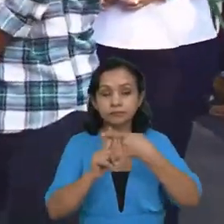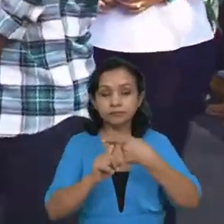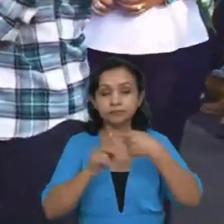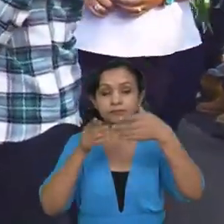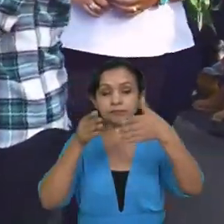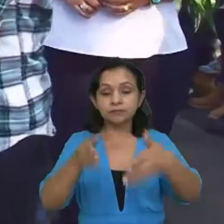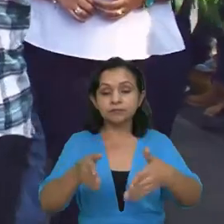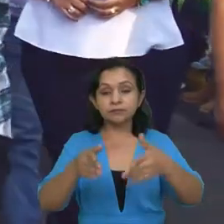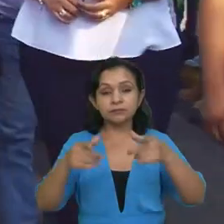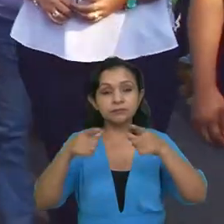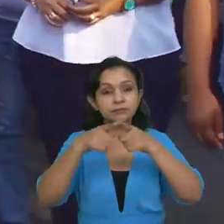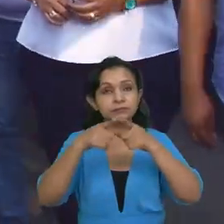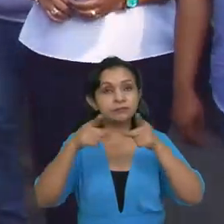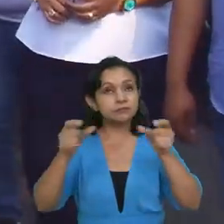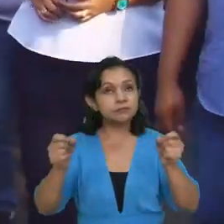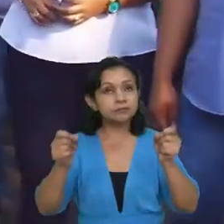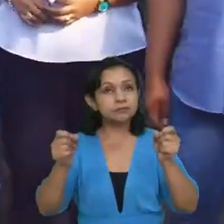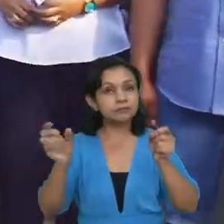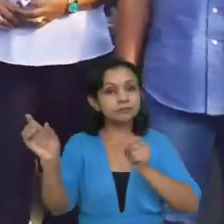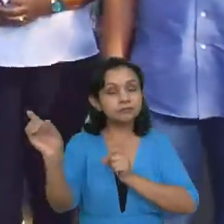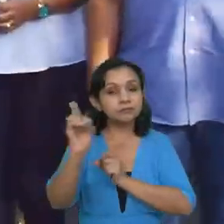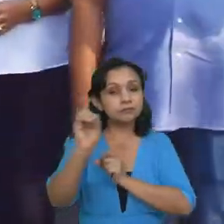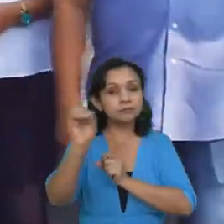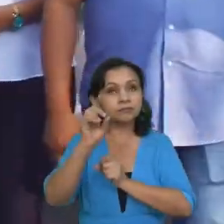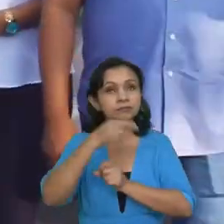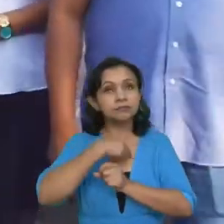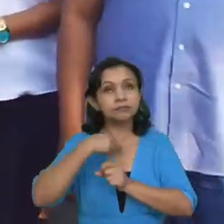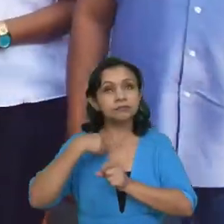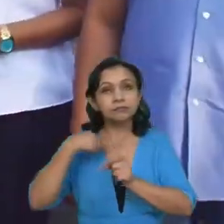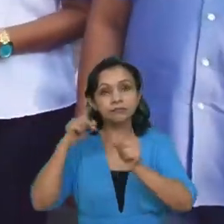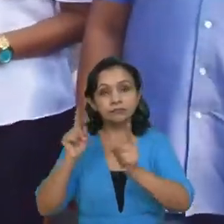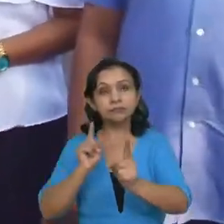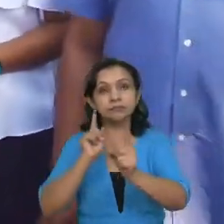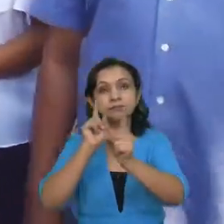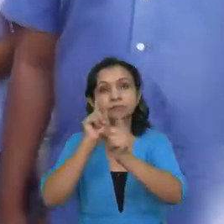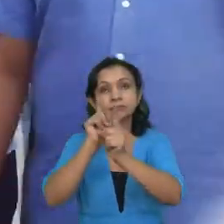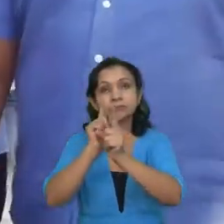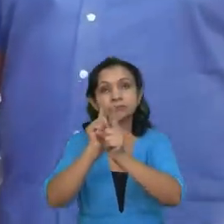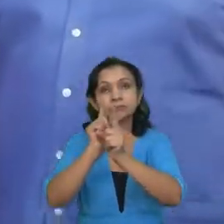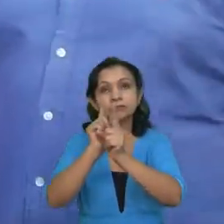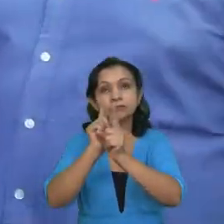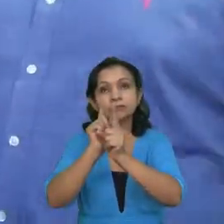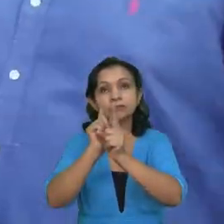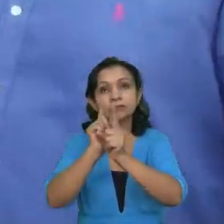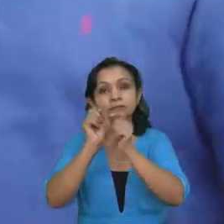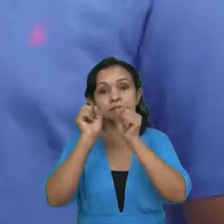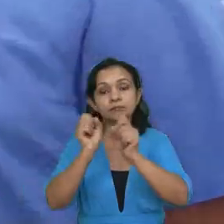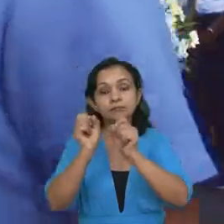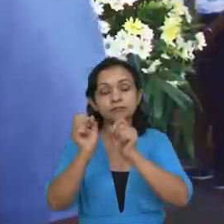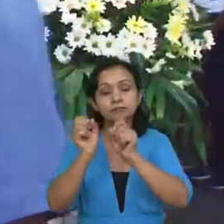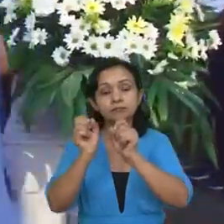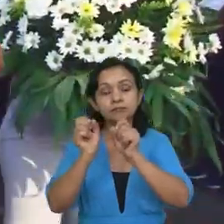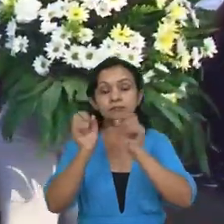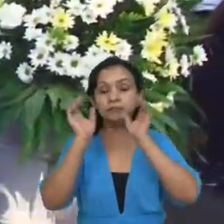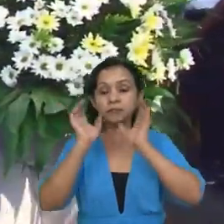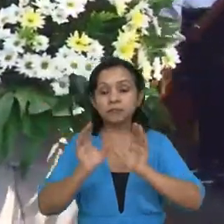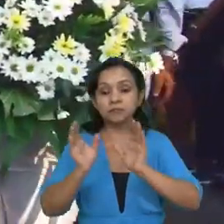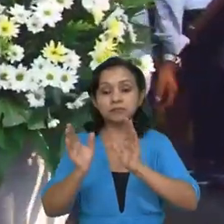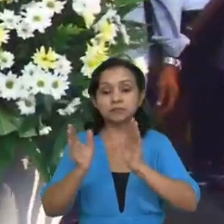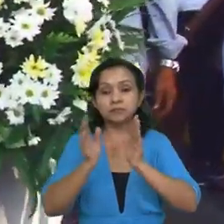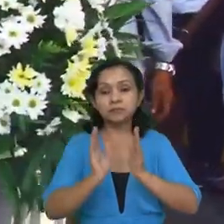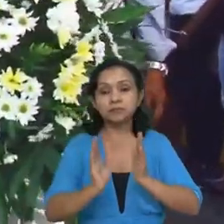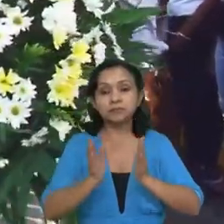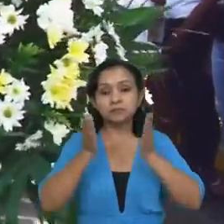capital donde van a encontrarse los restos mortales de arnoldo quan en